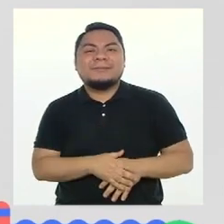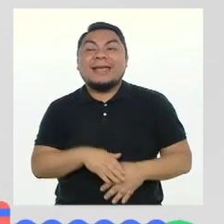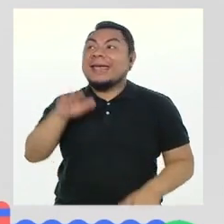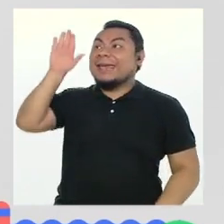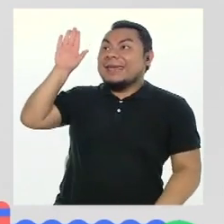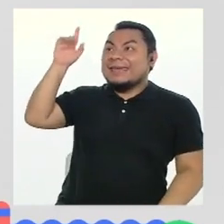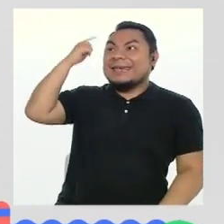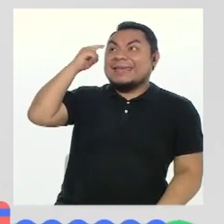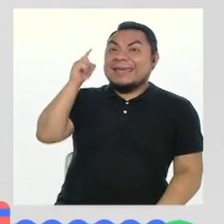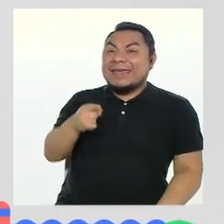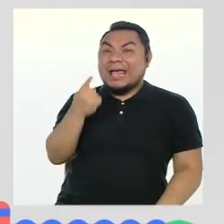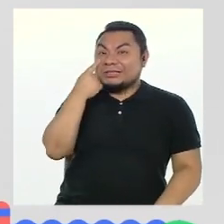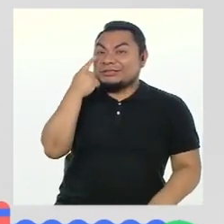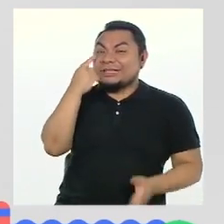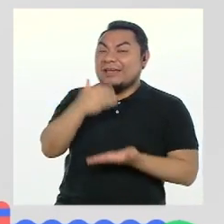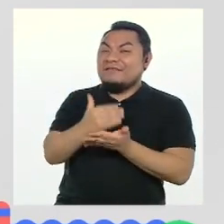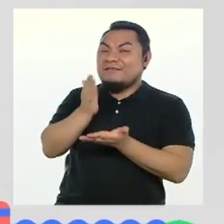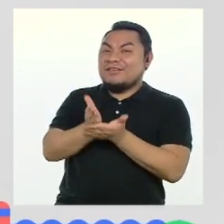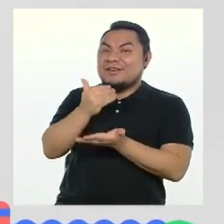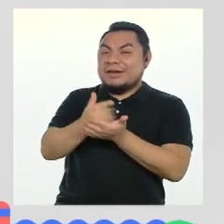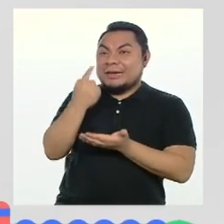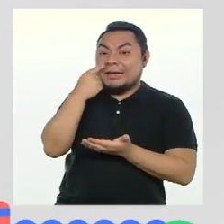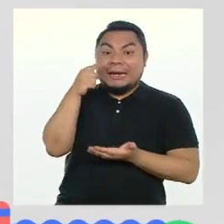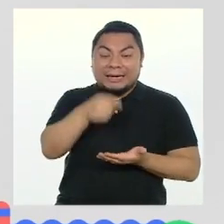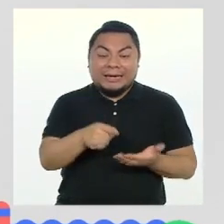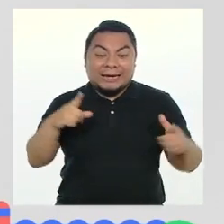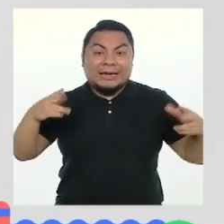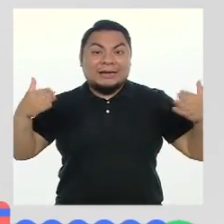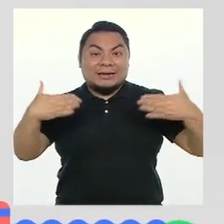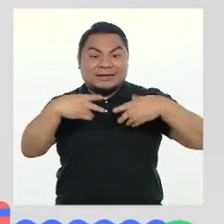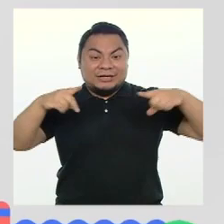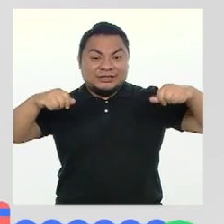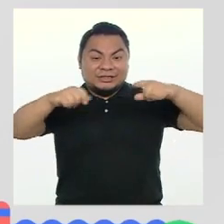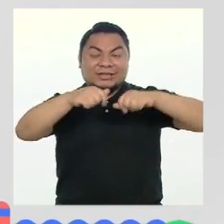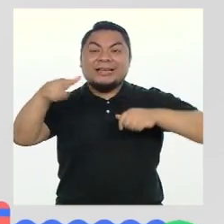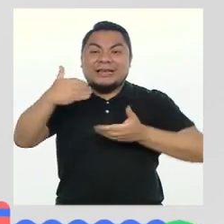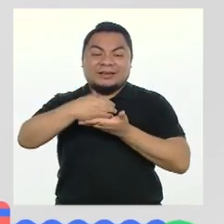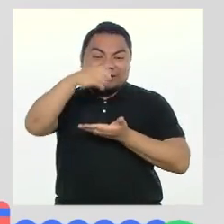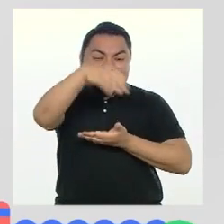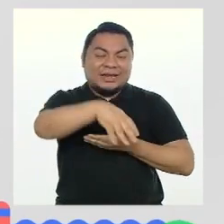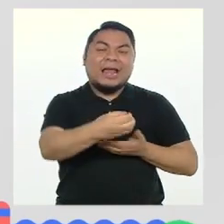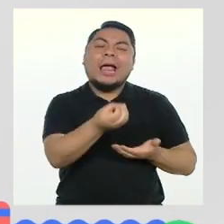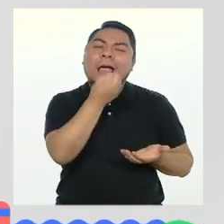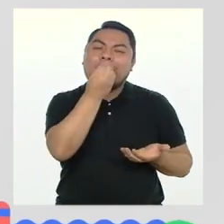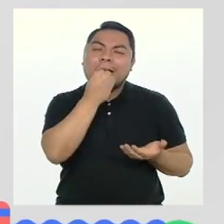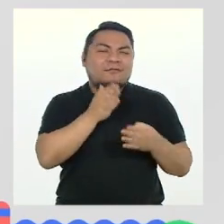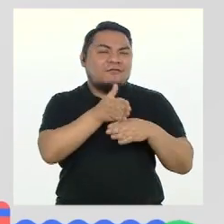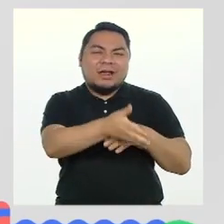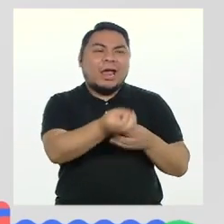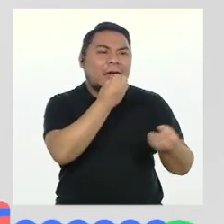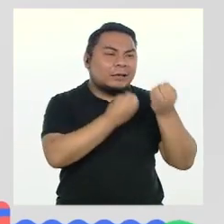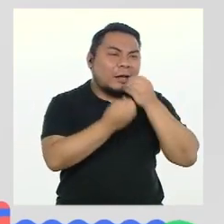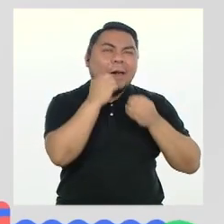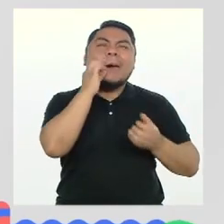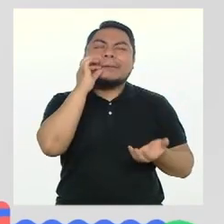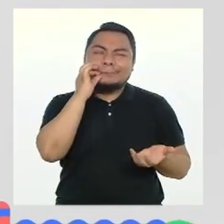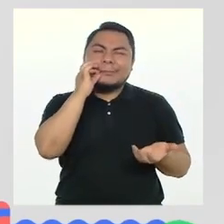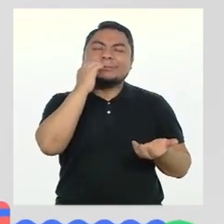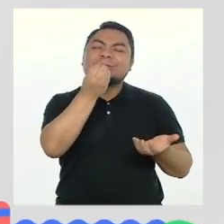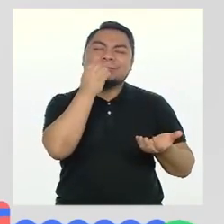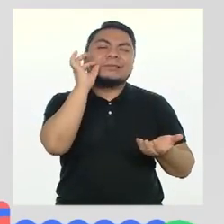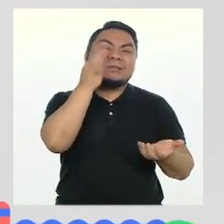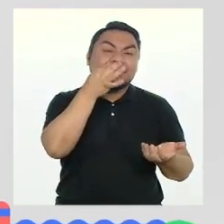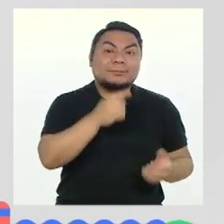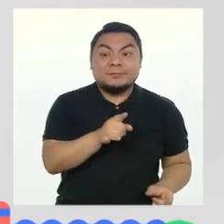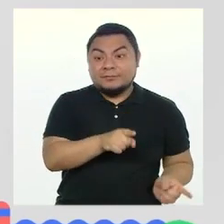¡La cebolla! En el ceviche se come cruda y es crujiente y deliciosa.